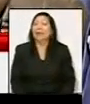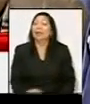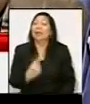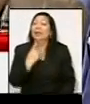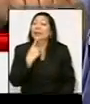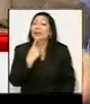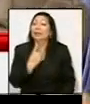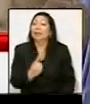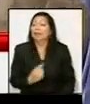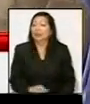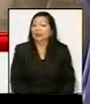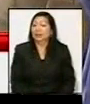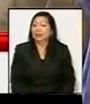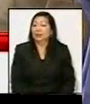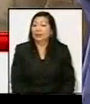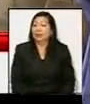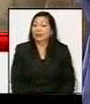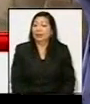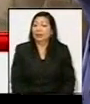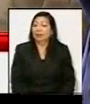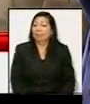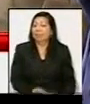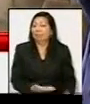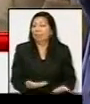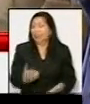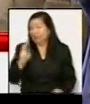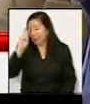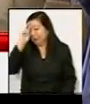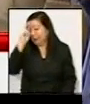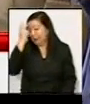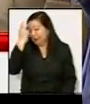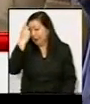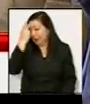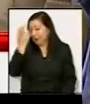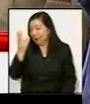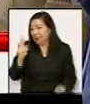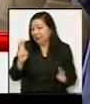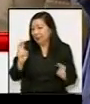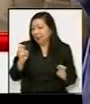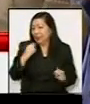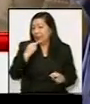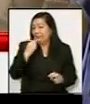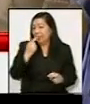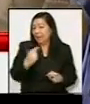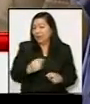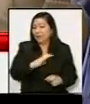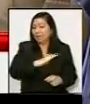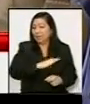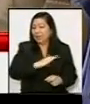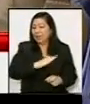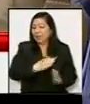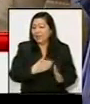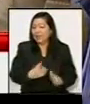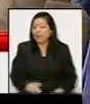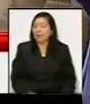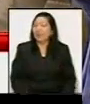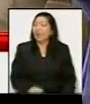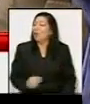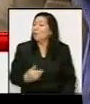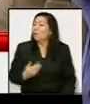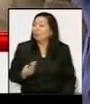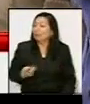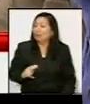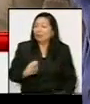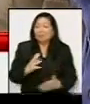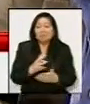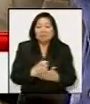planteando y lleva a cierta confusión porque dice los términos de la denuncia fiscal y del auto aparto de la instrucción no pueden exceder